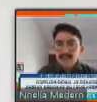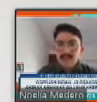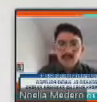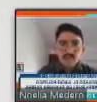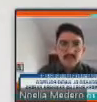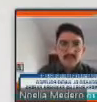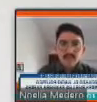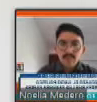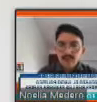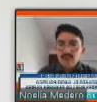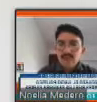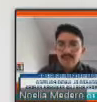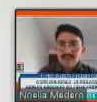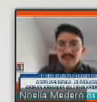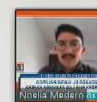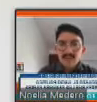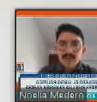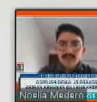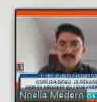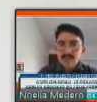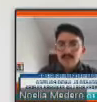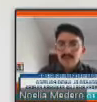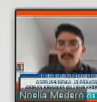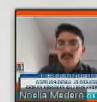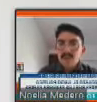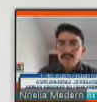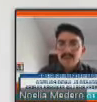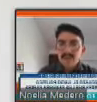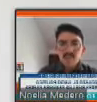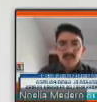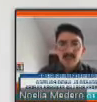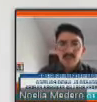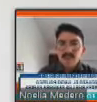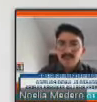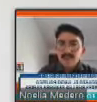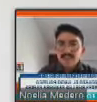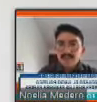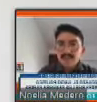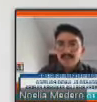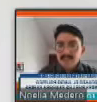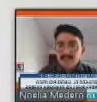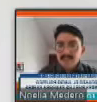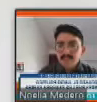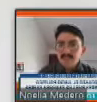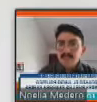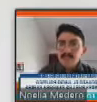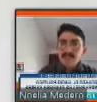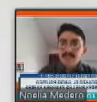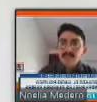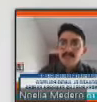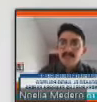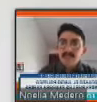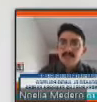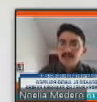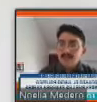este domingo son las elecciones generales donde se renueva toda la Cámara de Diputados, parcialmente el Senado y en la